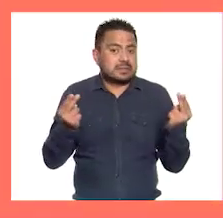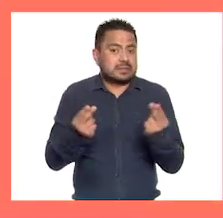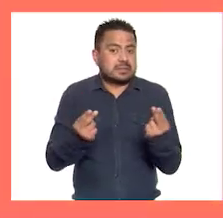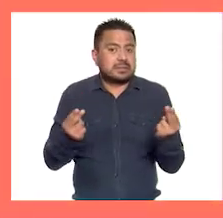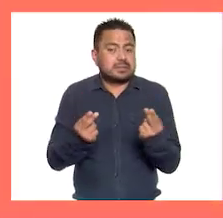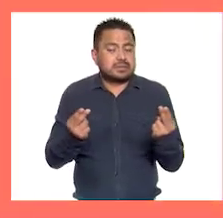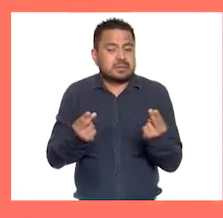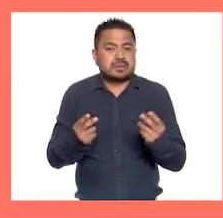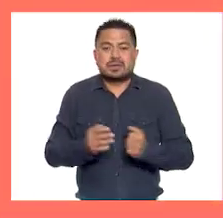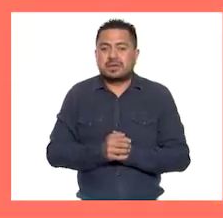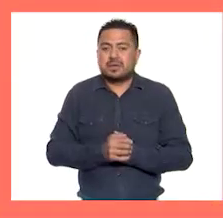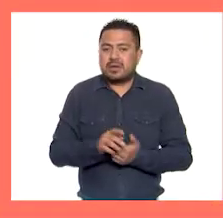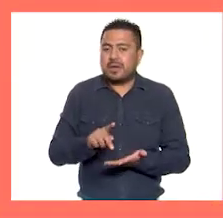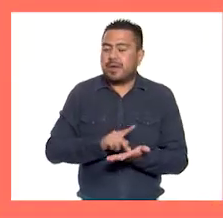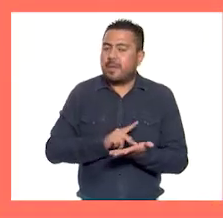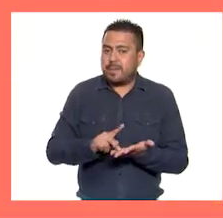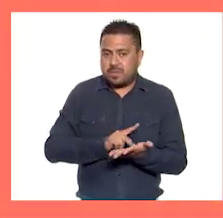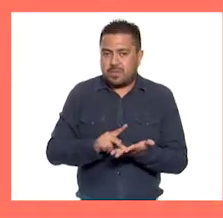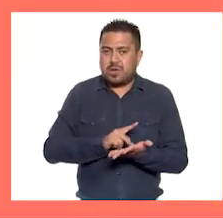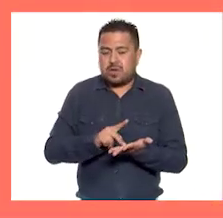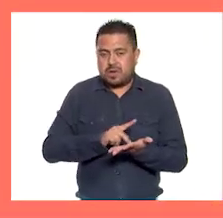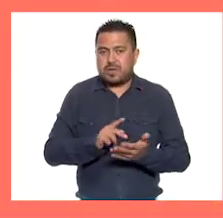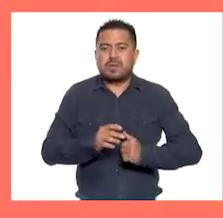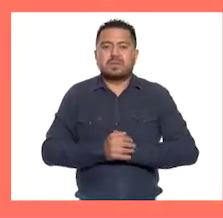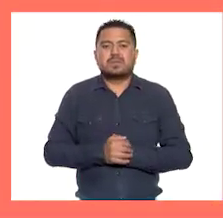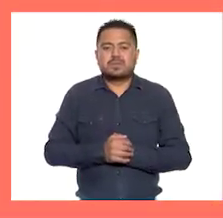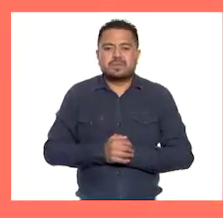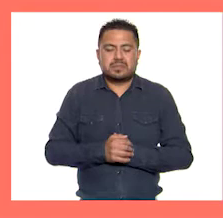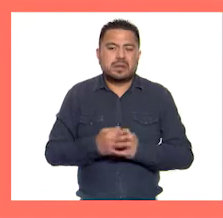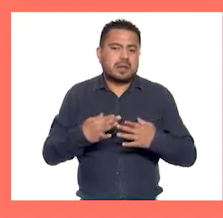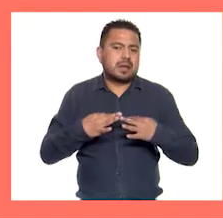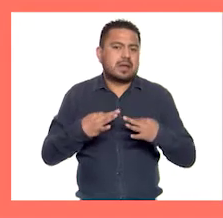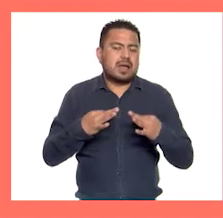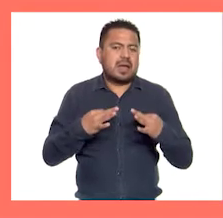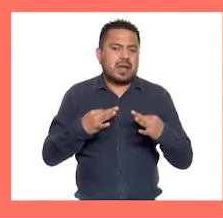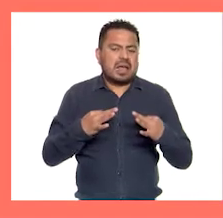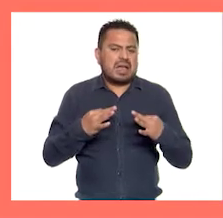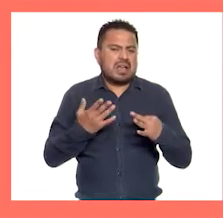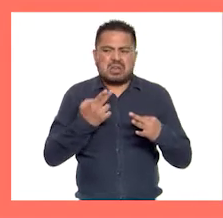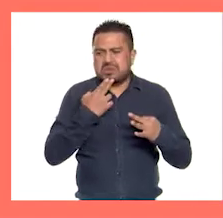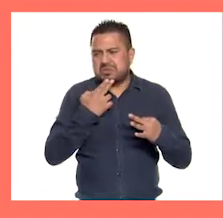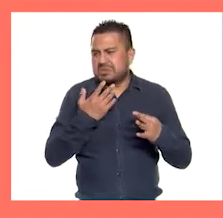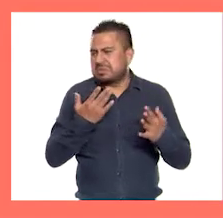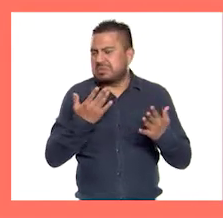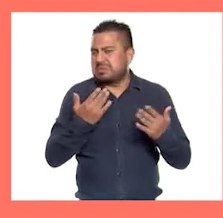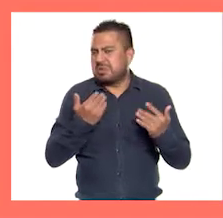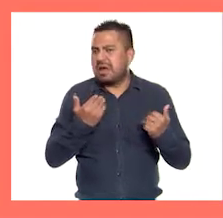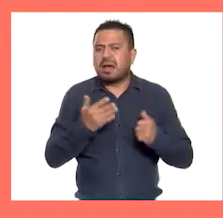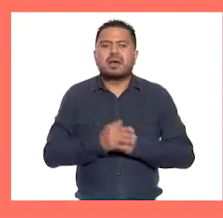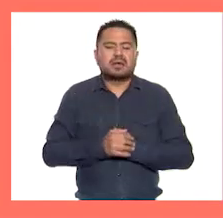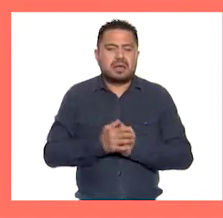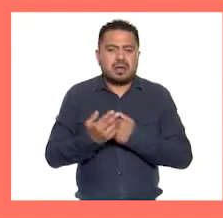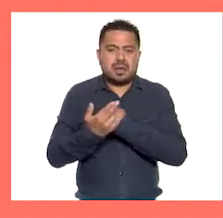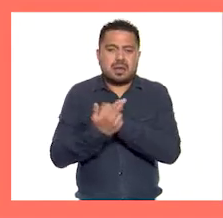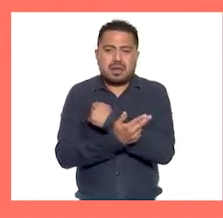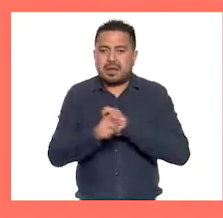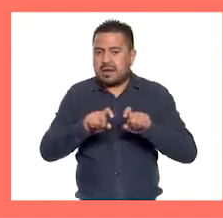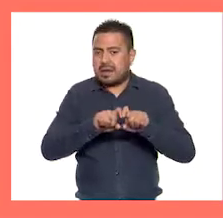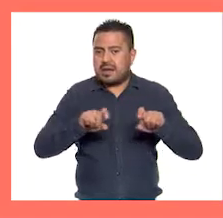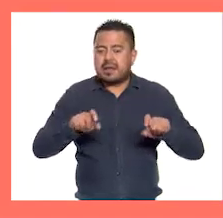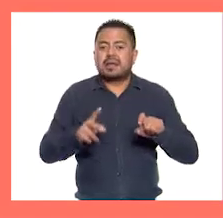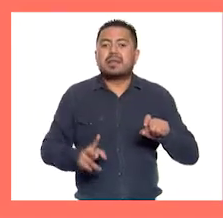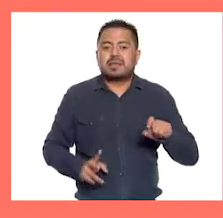Necesitarás un plumón o una pluma, una playera de algodón que ya no uses, una regla